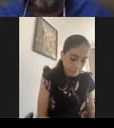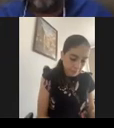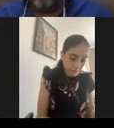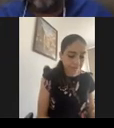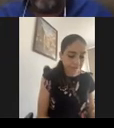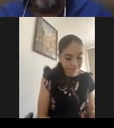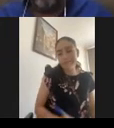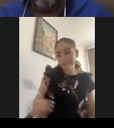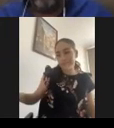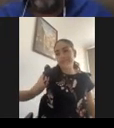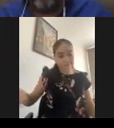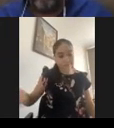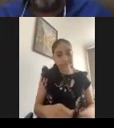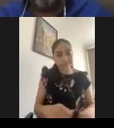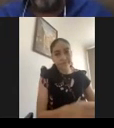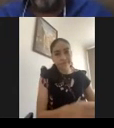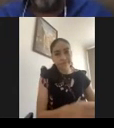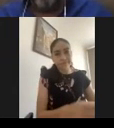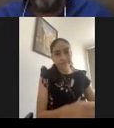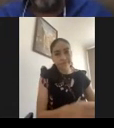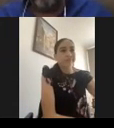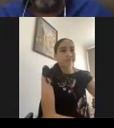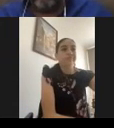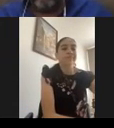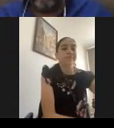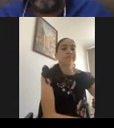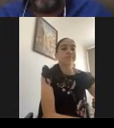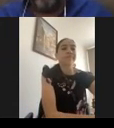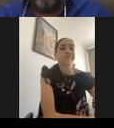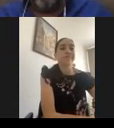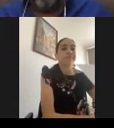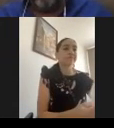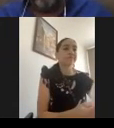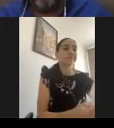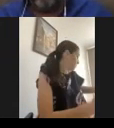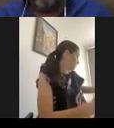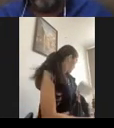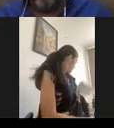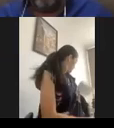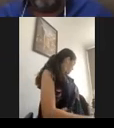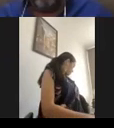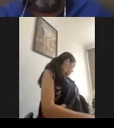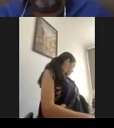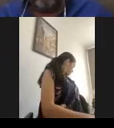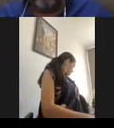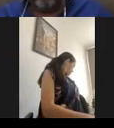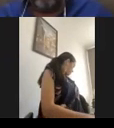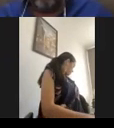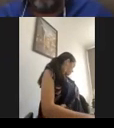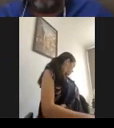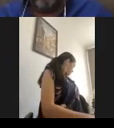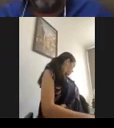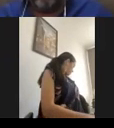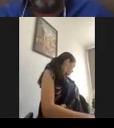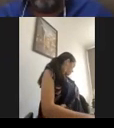metemos algunos elementos como estas barreras, estas forma de hacer los retornos